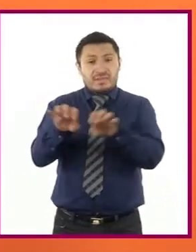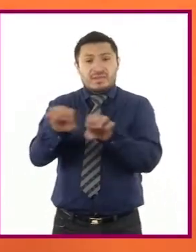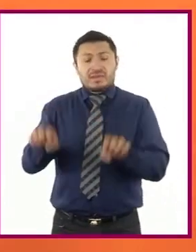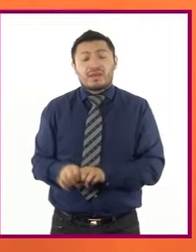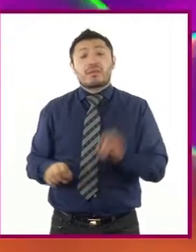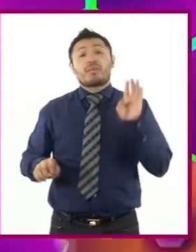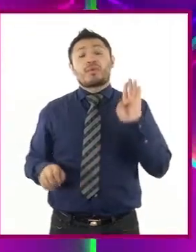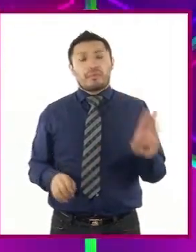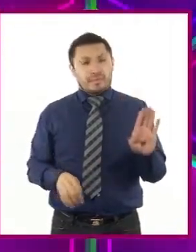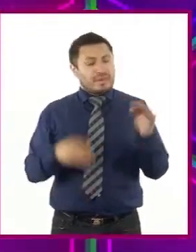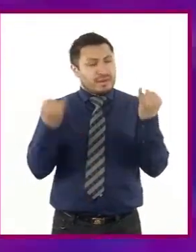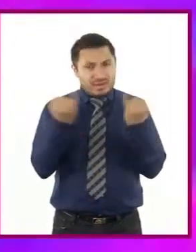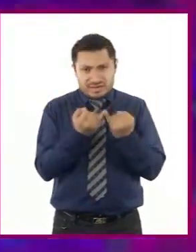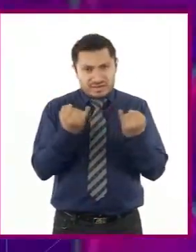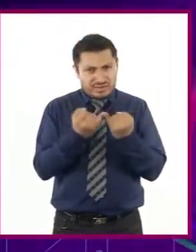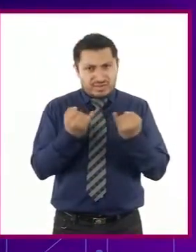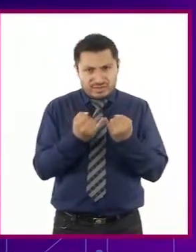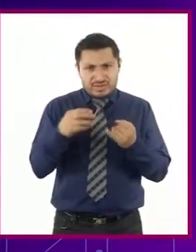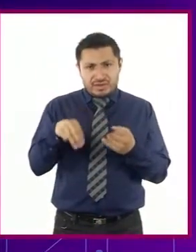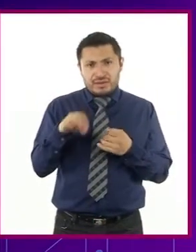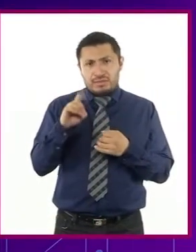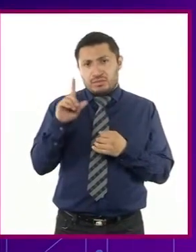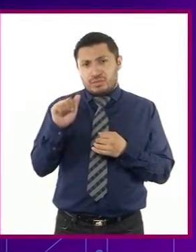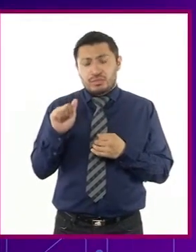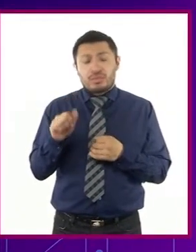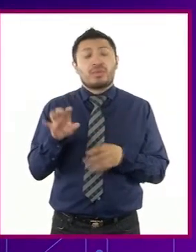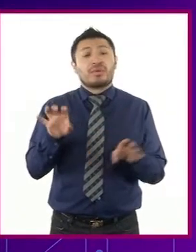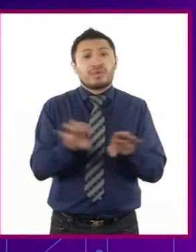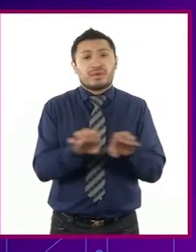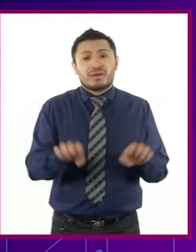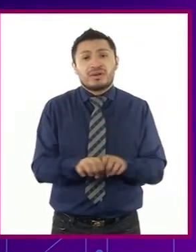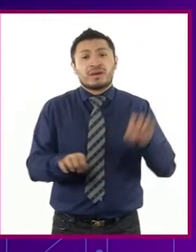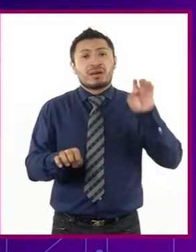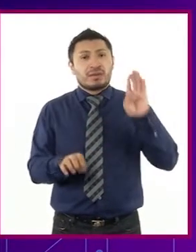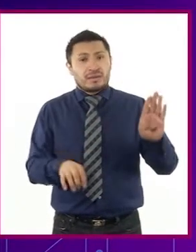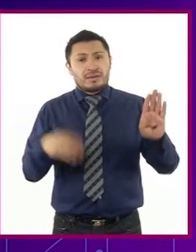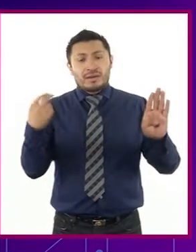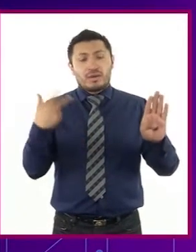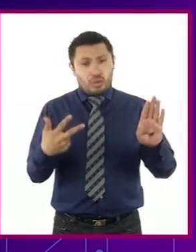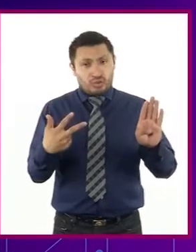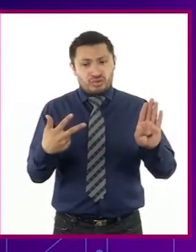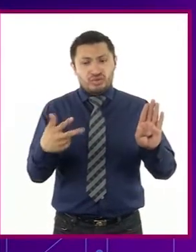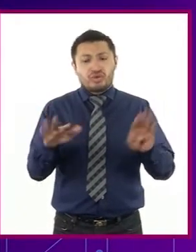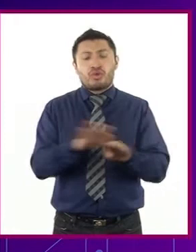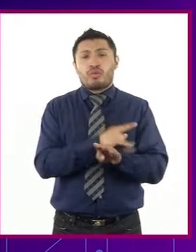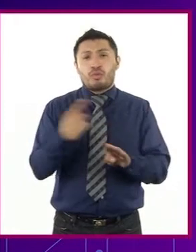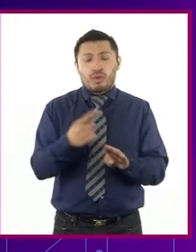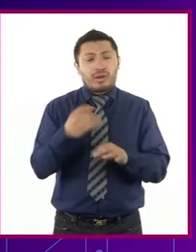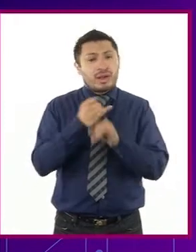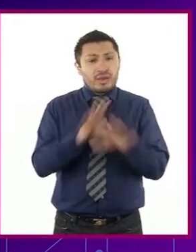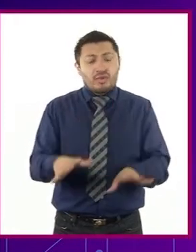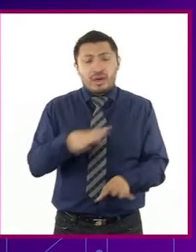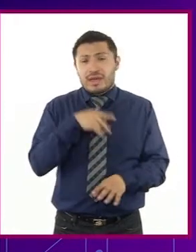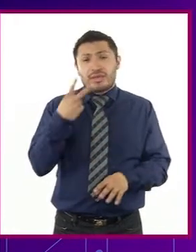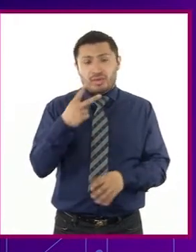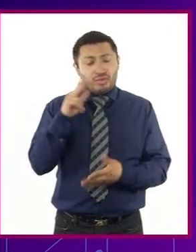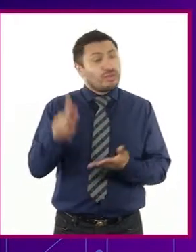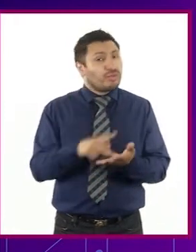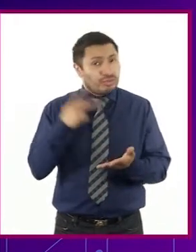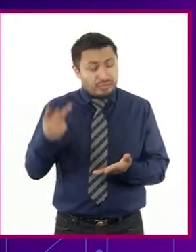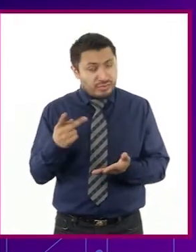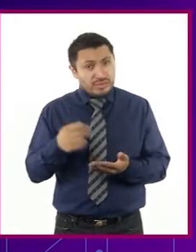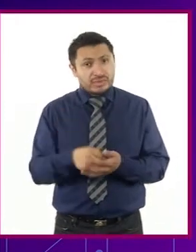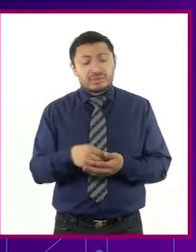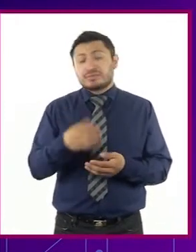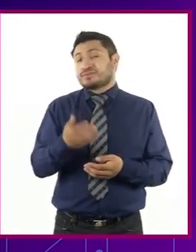de datos B. La moda del conjunto de datos B es 8, porque es el dato que aparece dos veces. La frecuencia